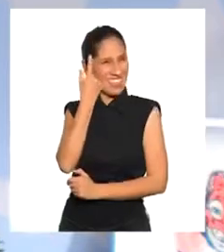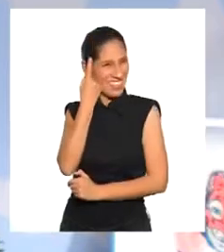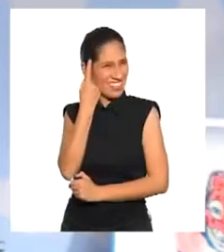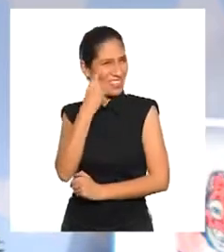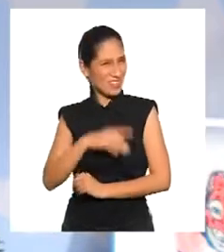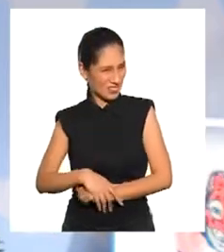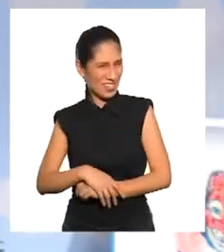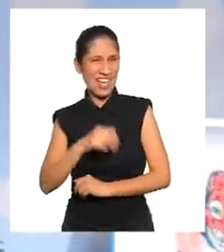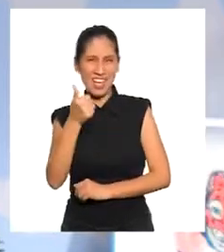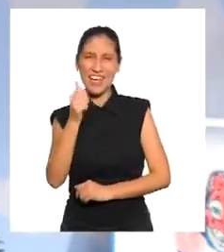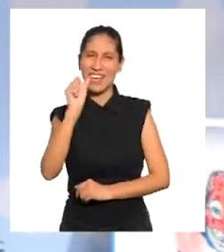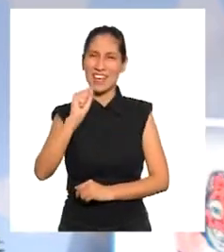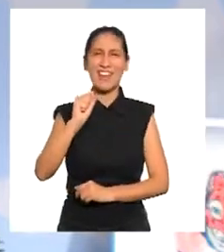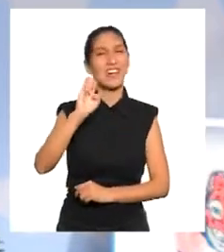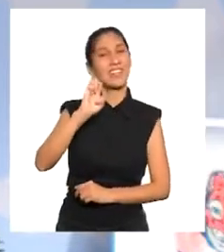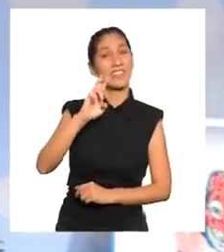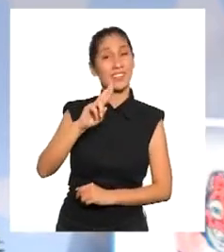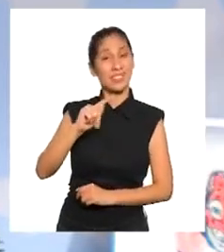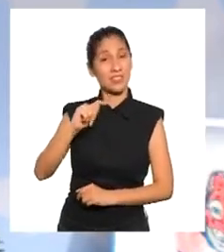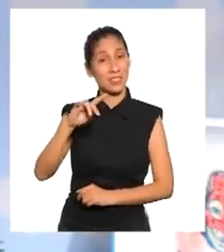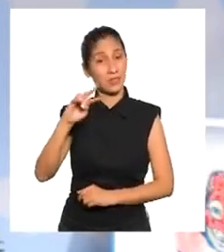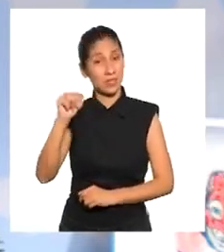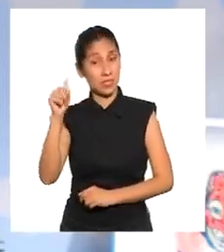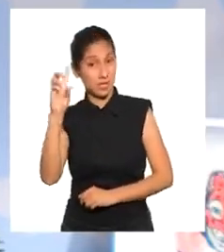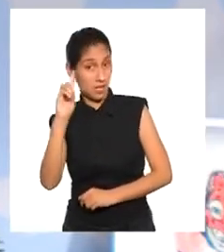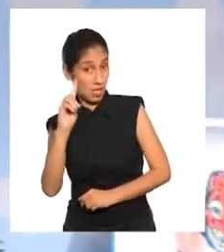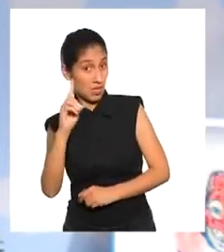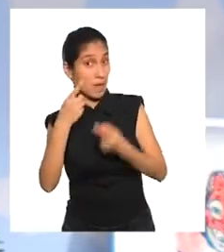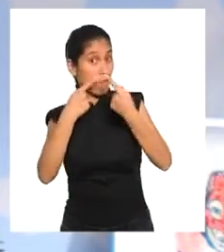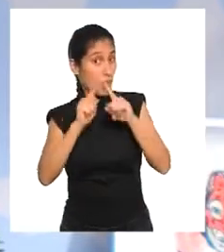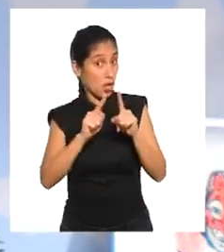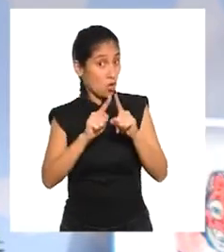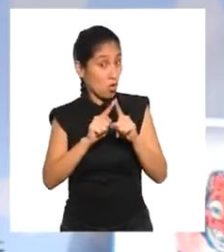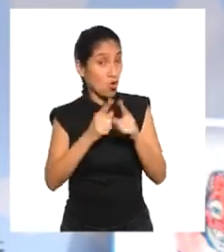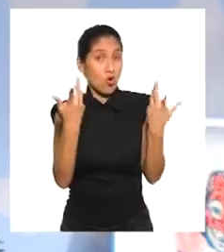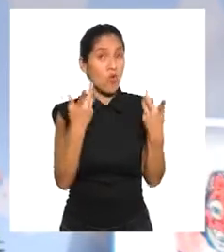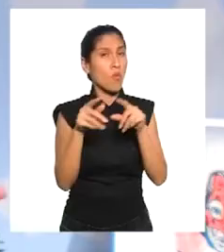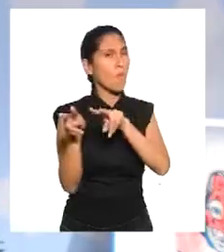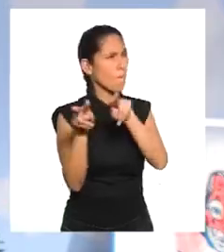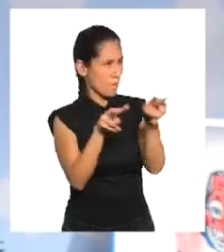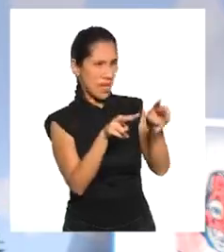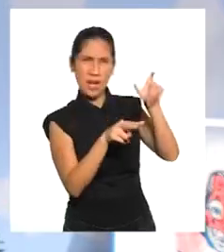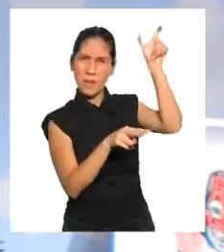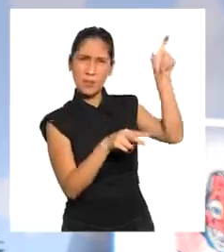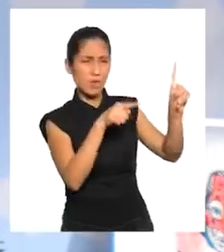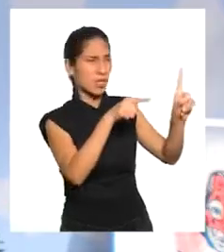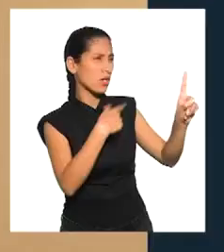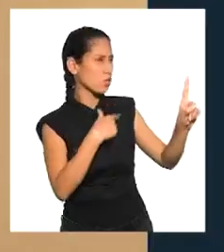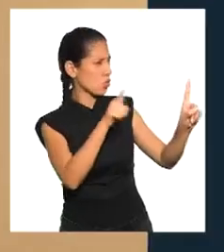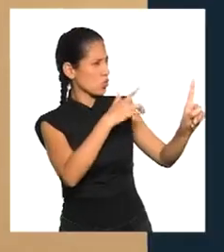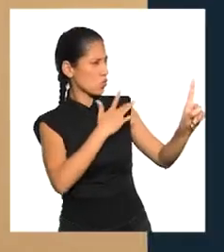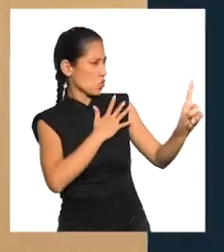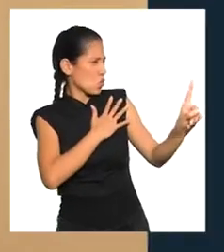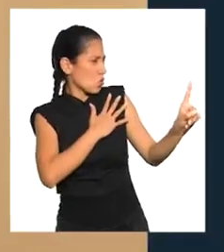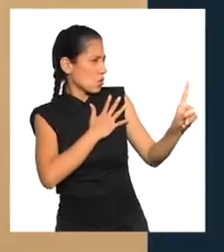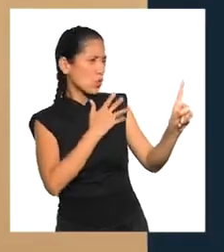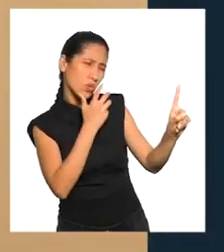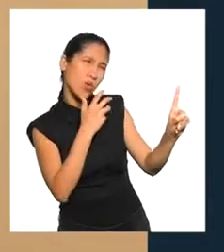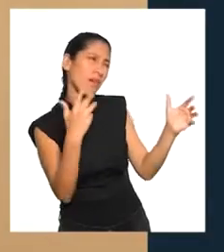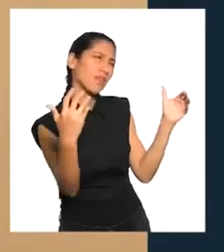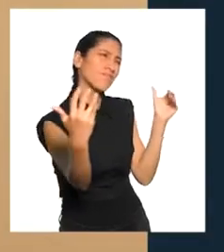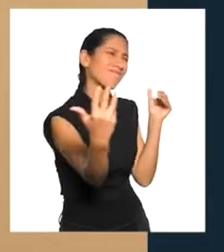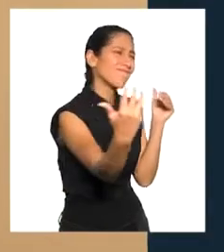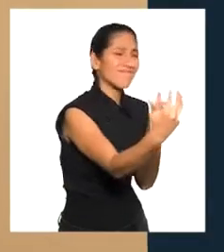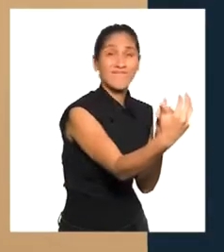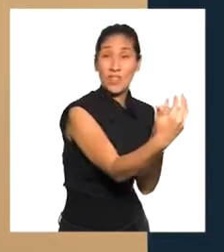lo de la asertividad, pero ¿la empatía también puede contribuir a mejorar la autorregulación de mis emociones? La